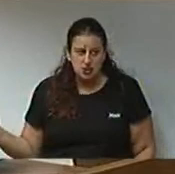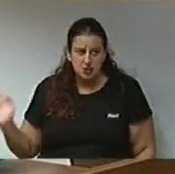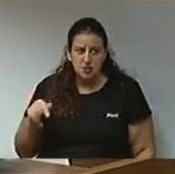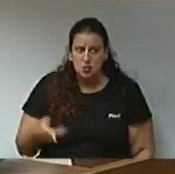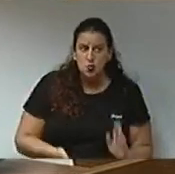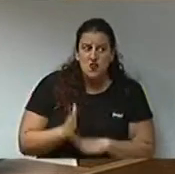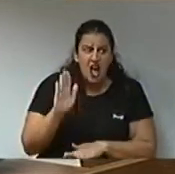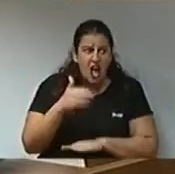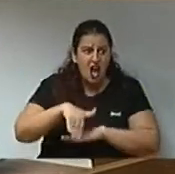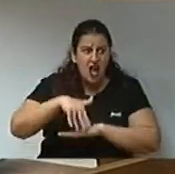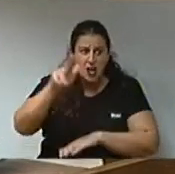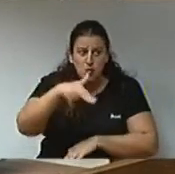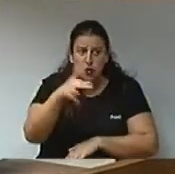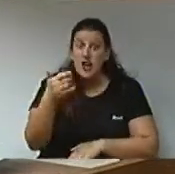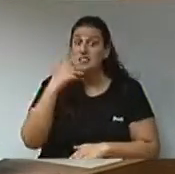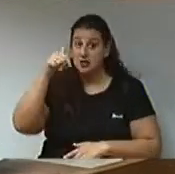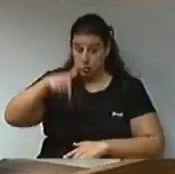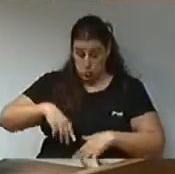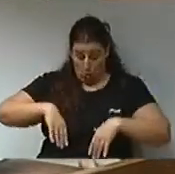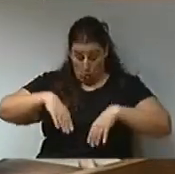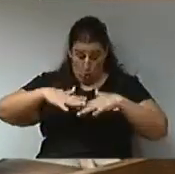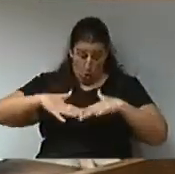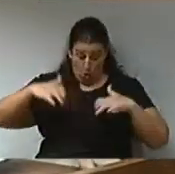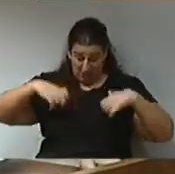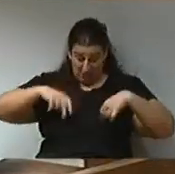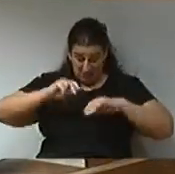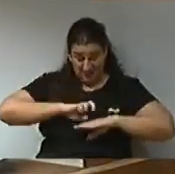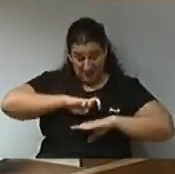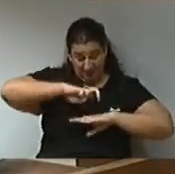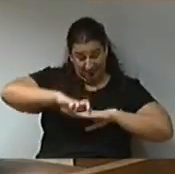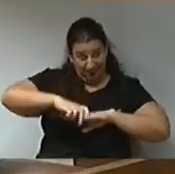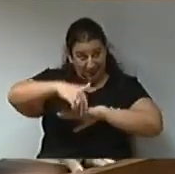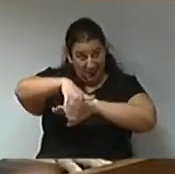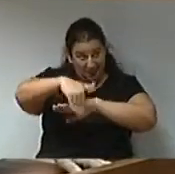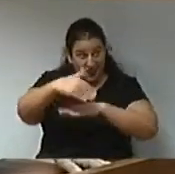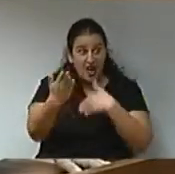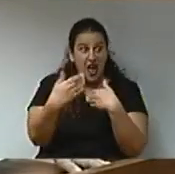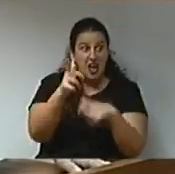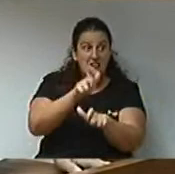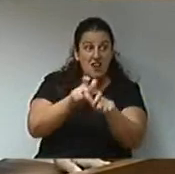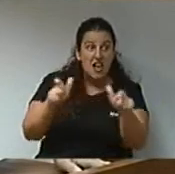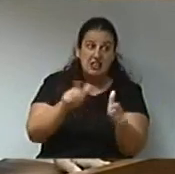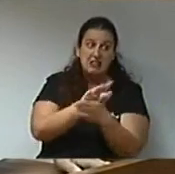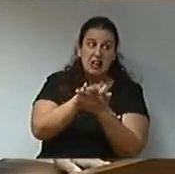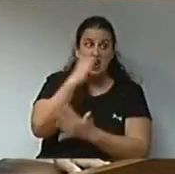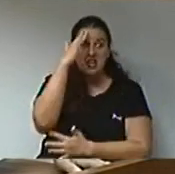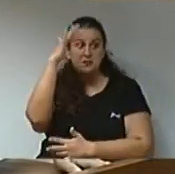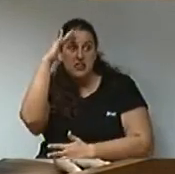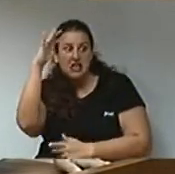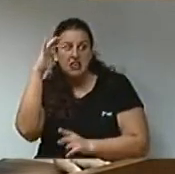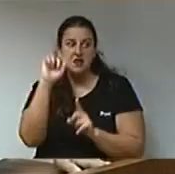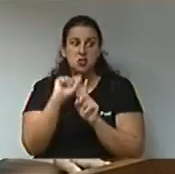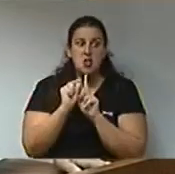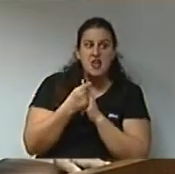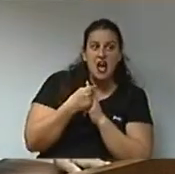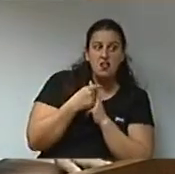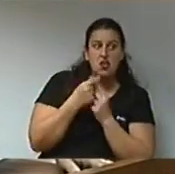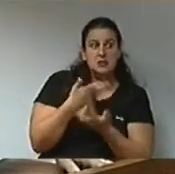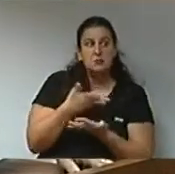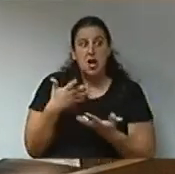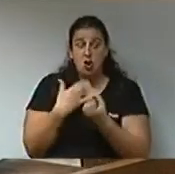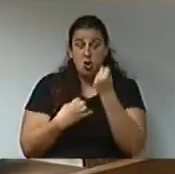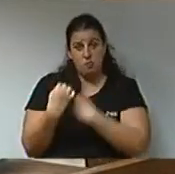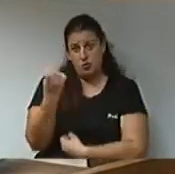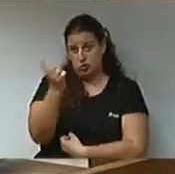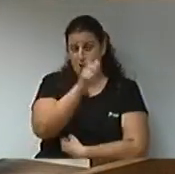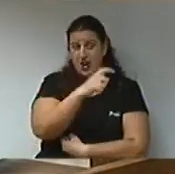este hemiciclo y habla con cualquier persona de la calle, no le va a hablar de expectativas o de indicadores macroeconómicos. Le va a decir